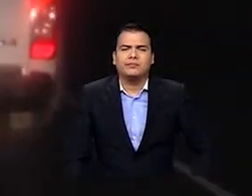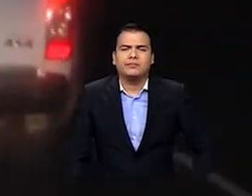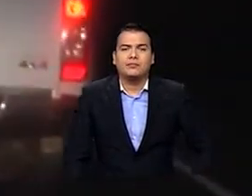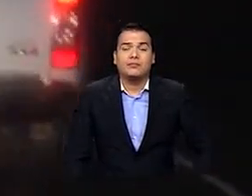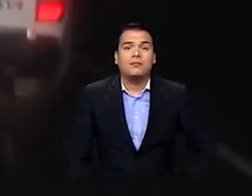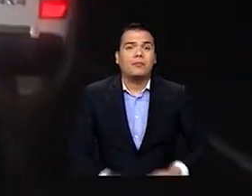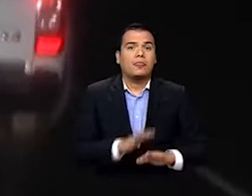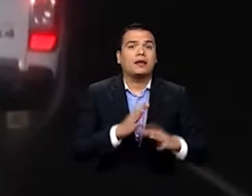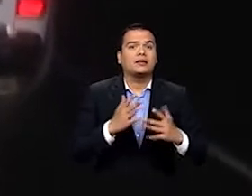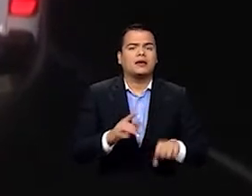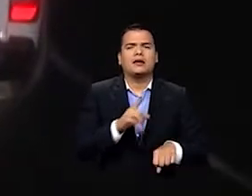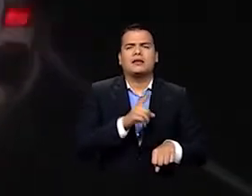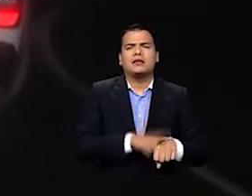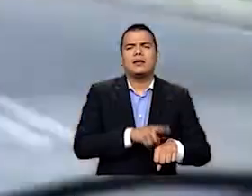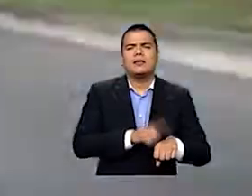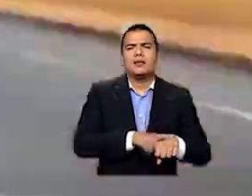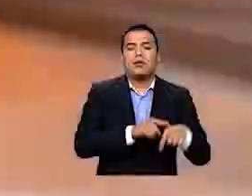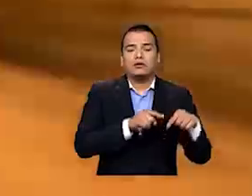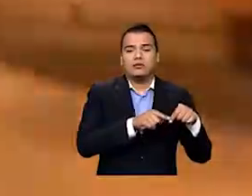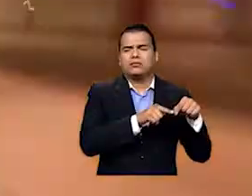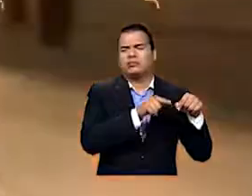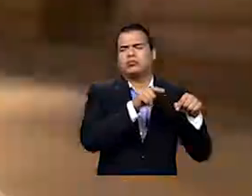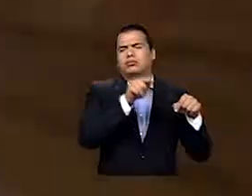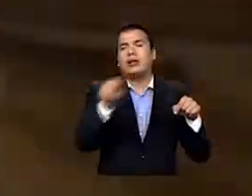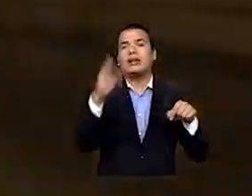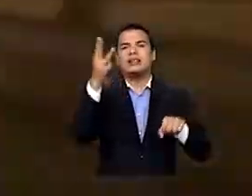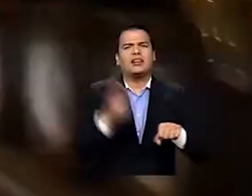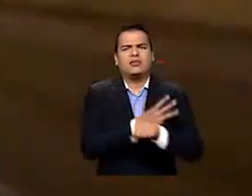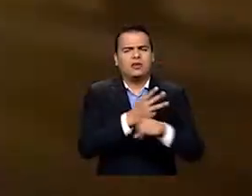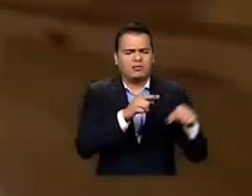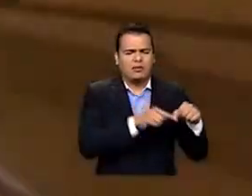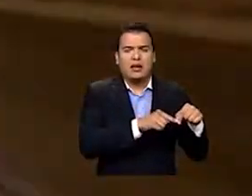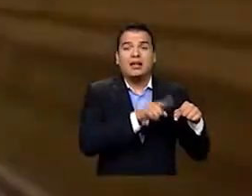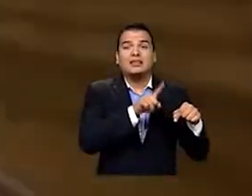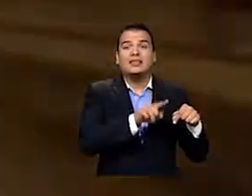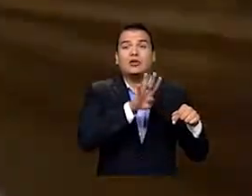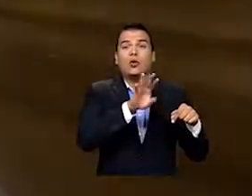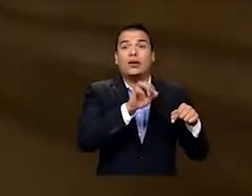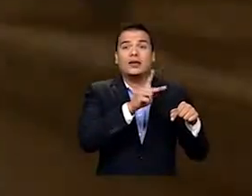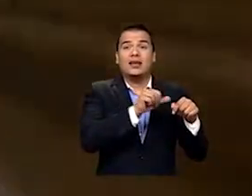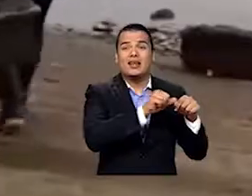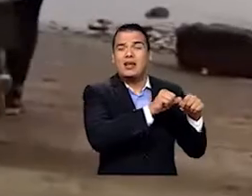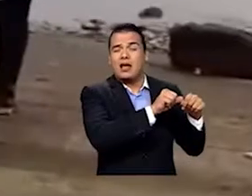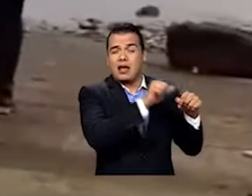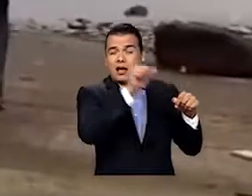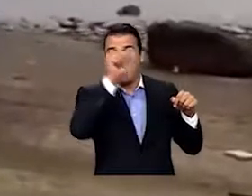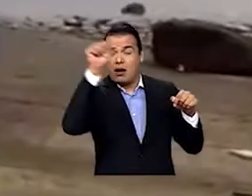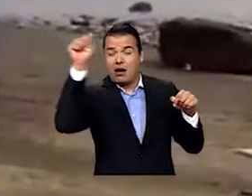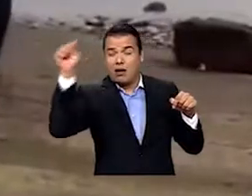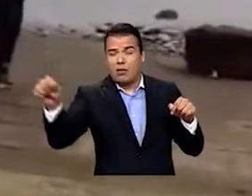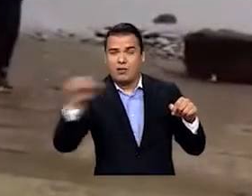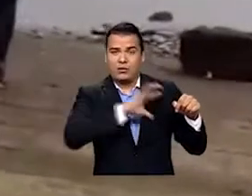Un viaje de 140 kilómetros de recorrido terrestre, desde Cali hasta el Club Zabaletas en Buenaventura.